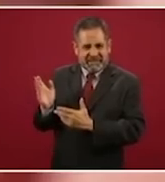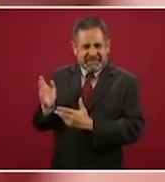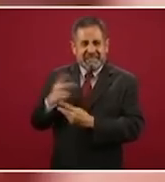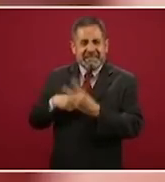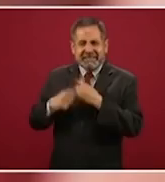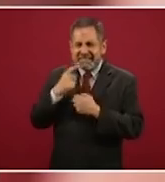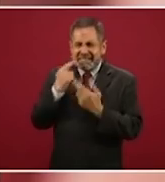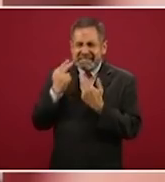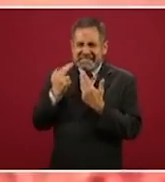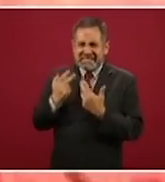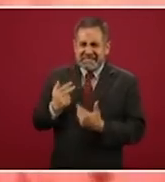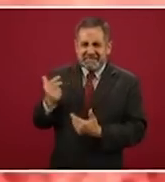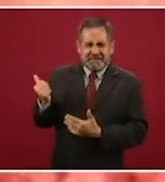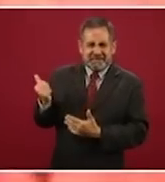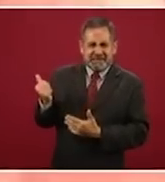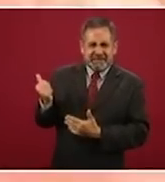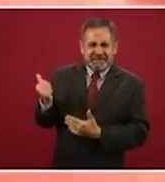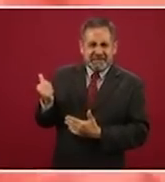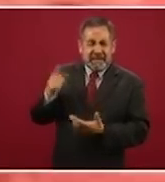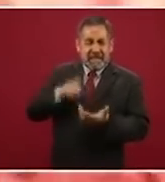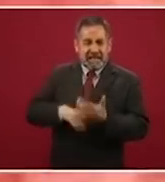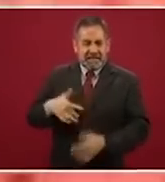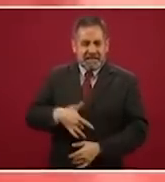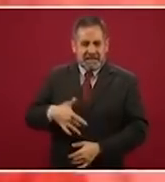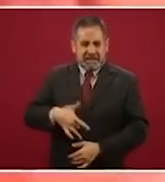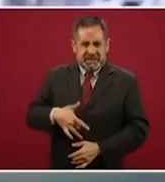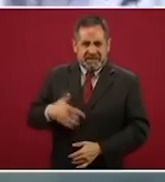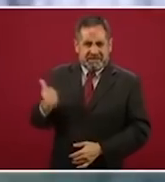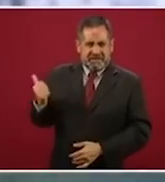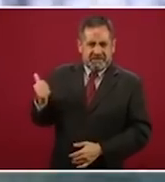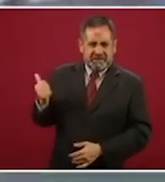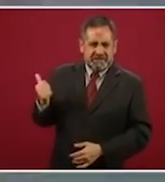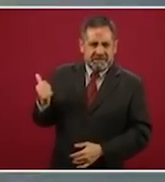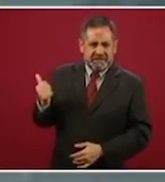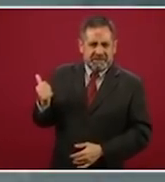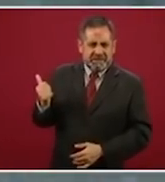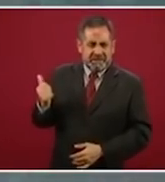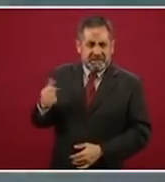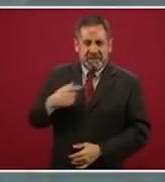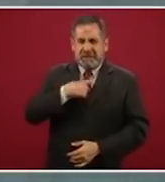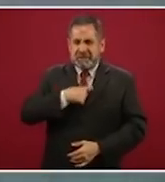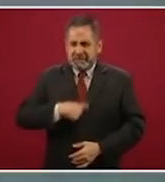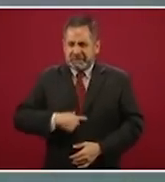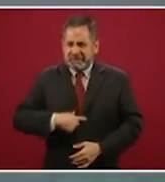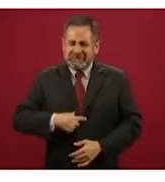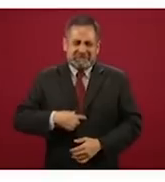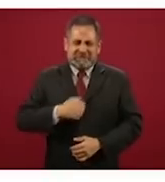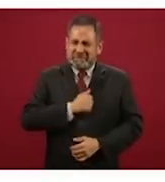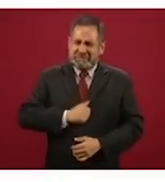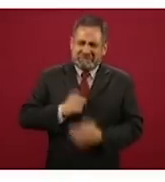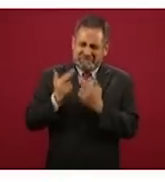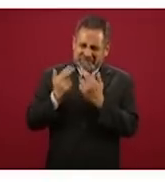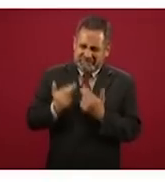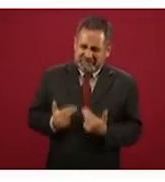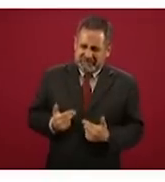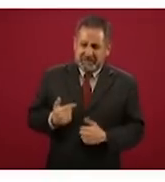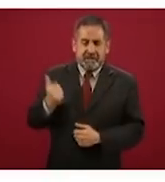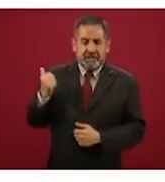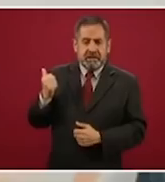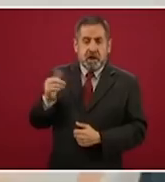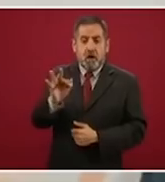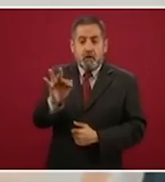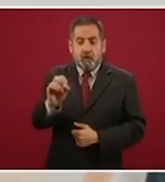esmalte de los dientes, gastritis y úlceras, así como daños severos al sistema digestivo.